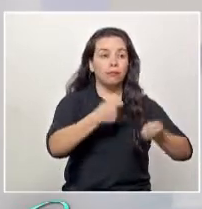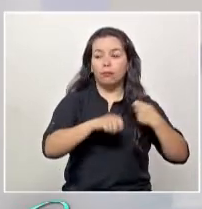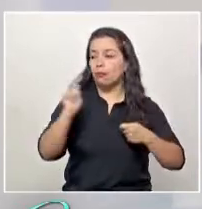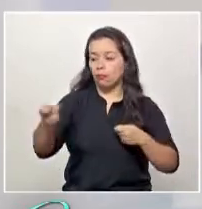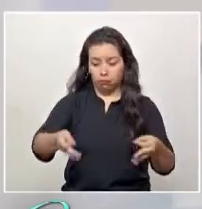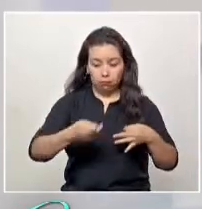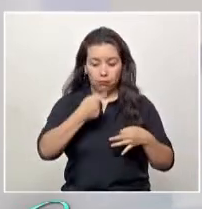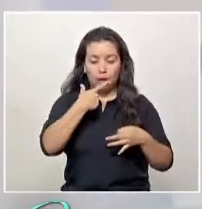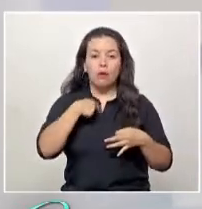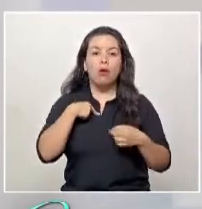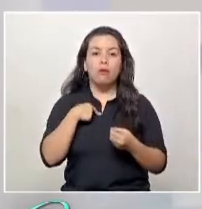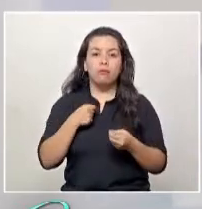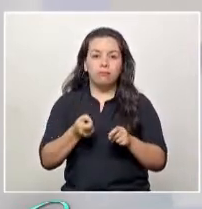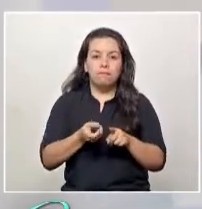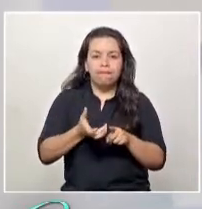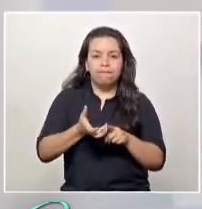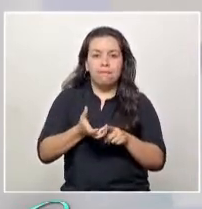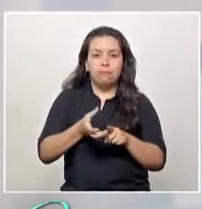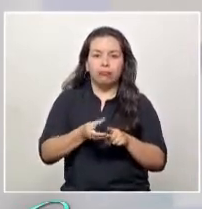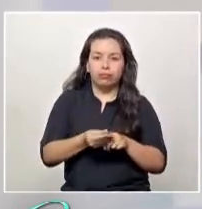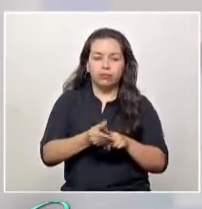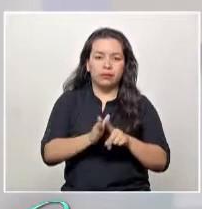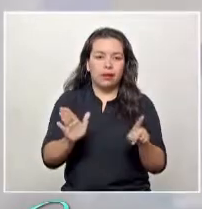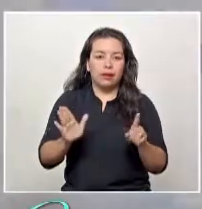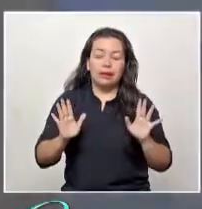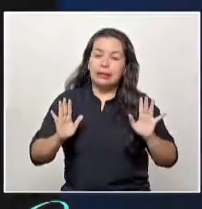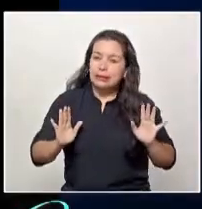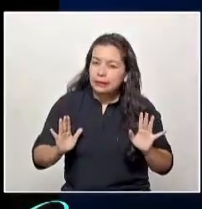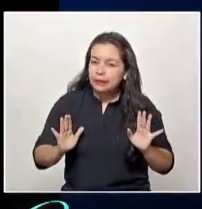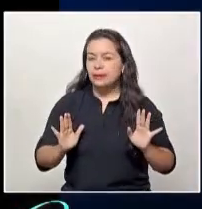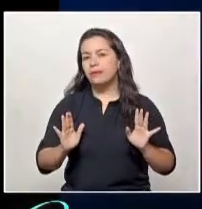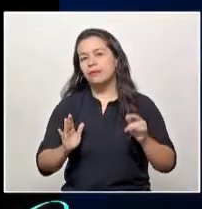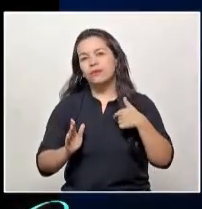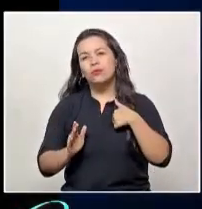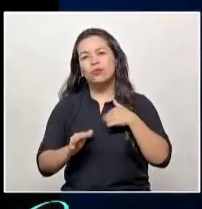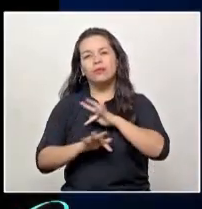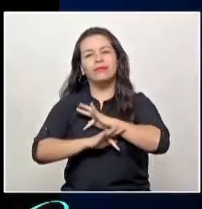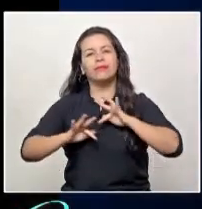un antiinflamatorio. Pero, ¿cómo